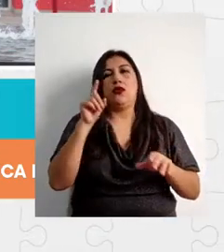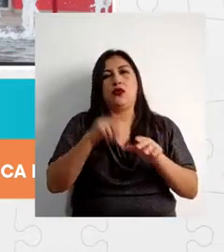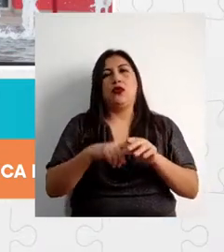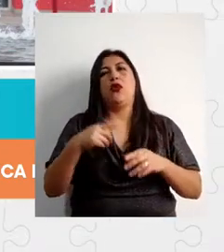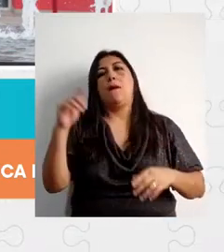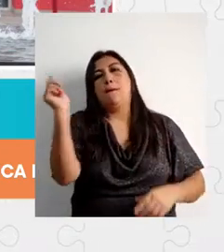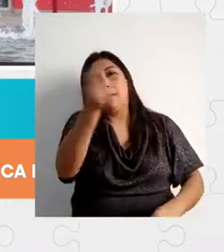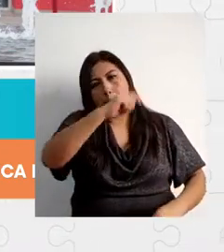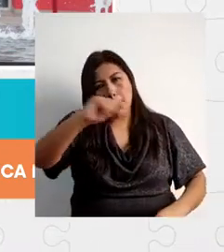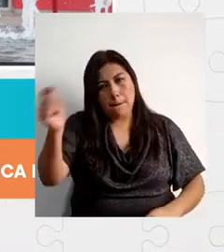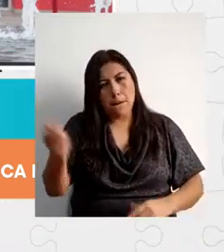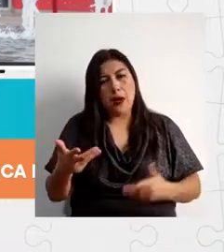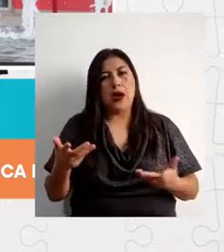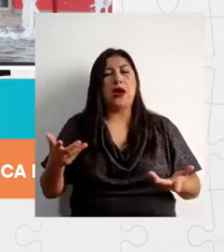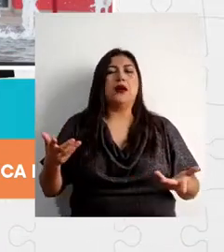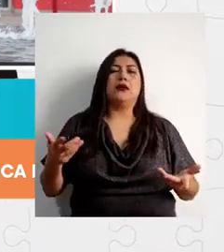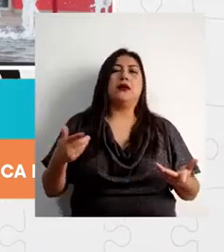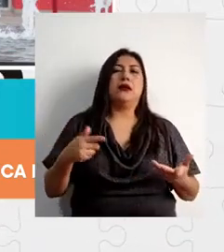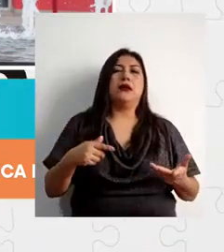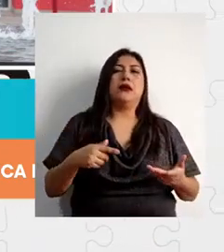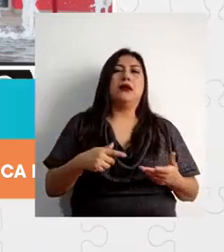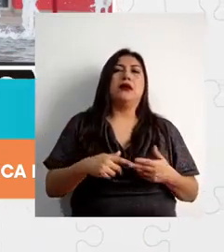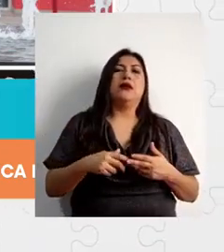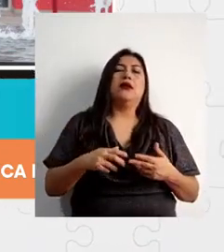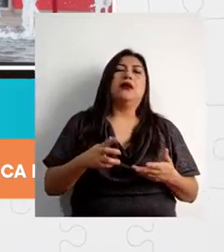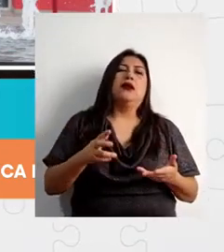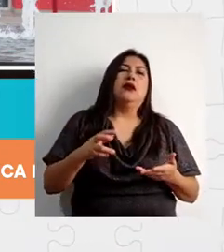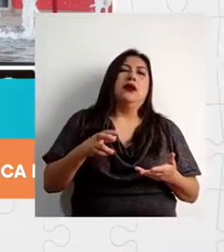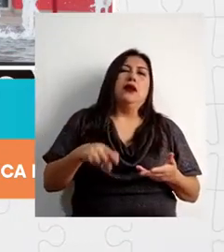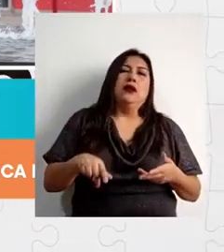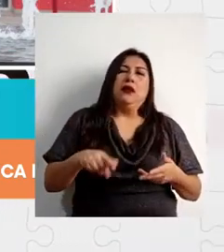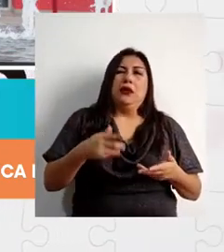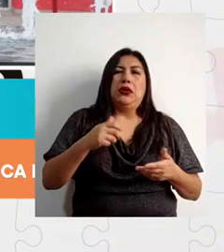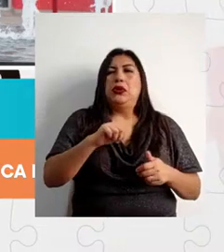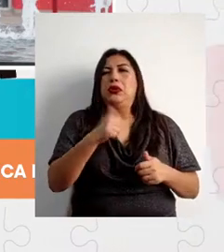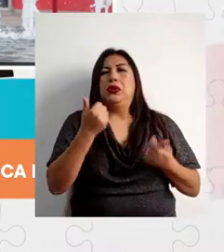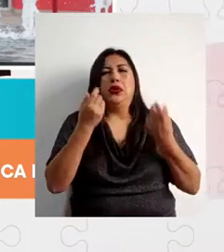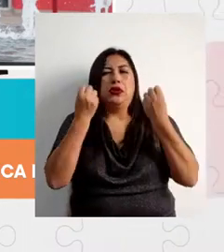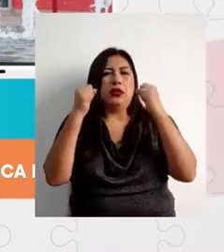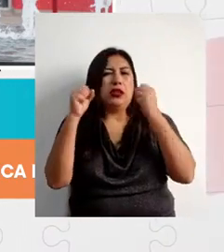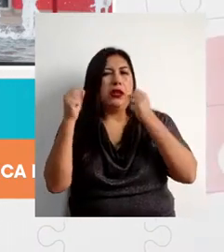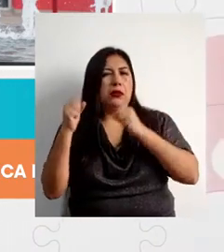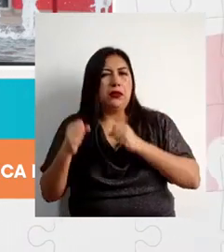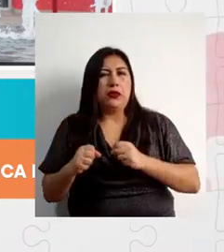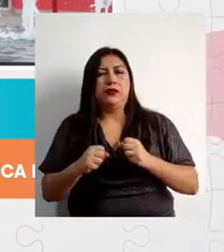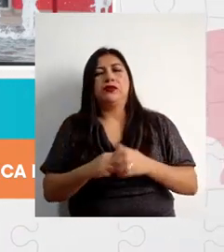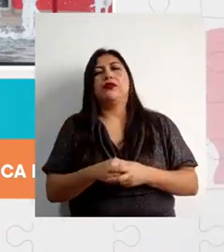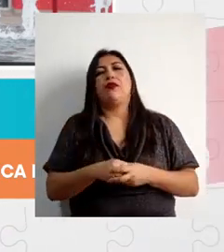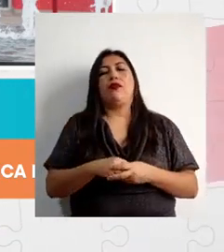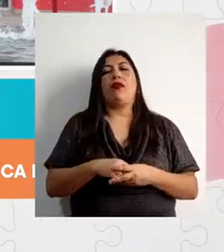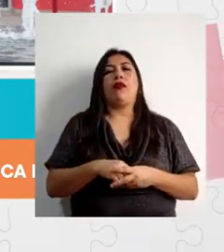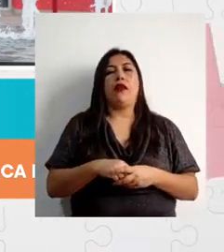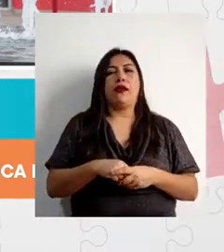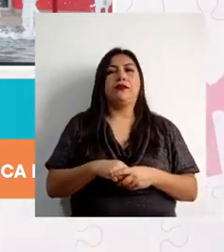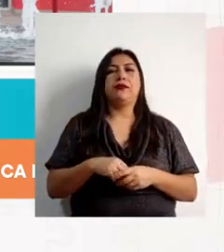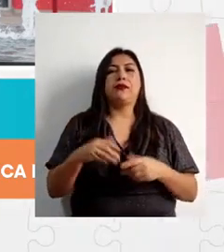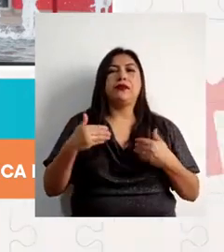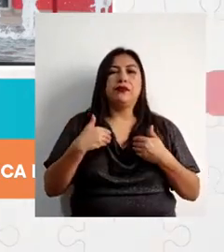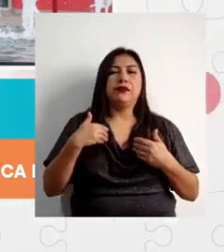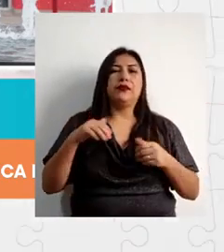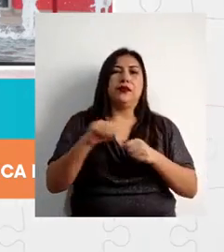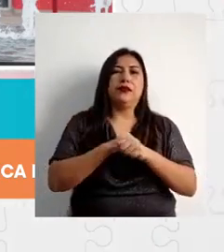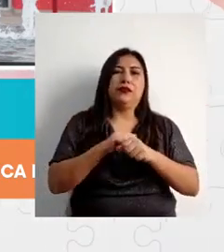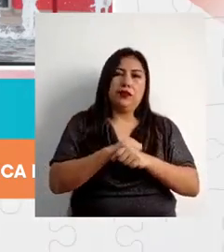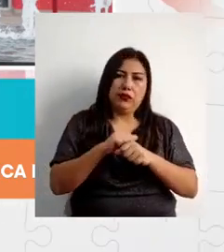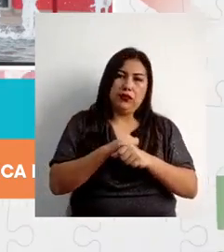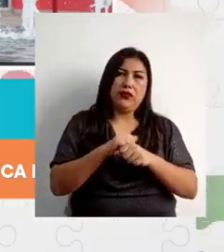badminton, Rodrigo Santillán, Jorge Arcela tiene creo su primer entrenamiento oficial, y